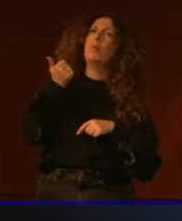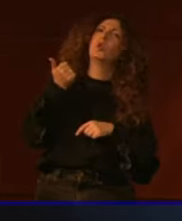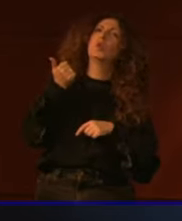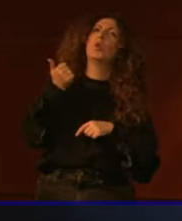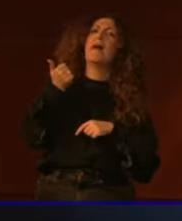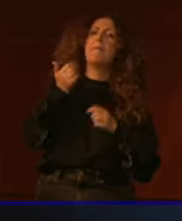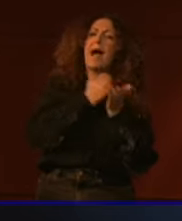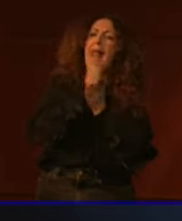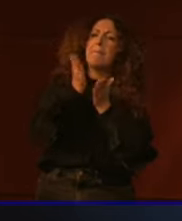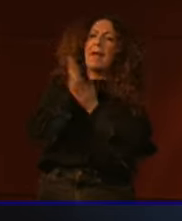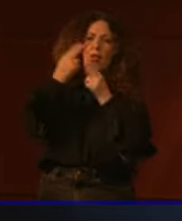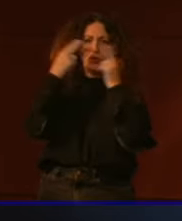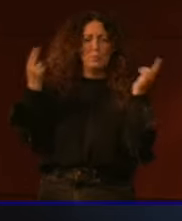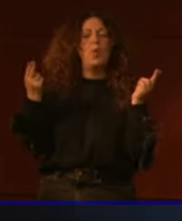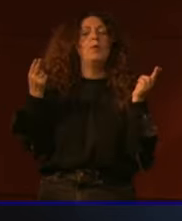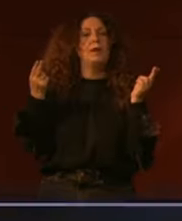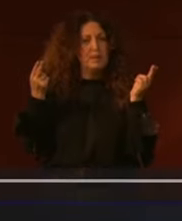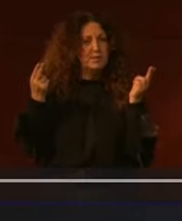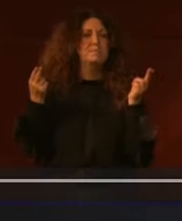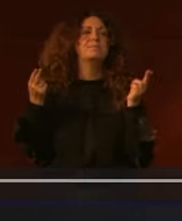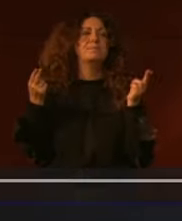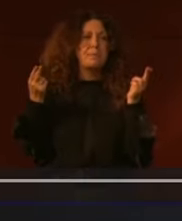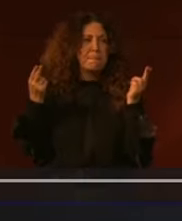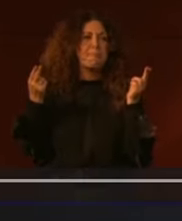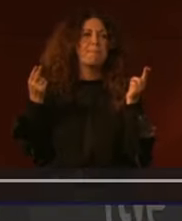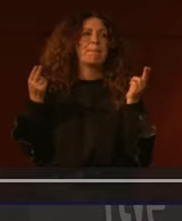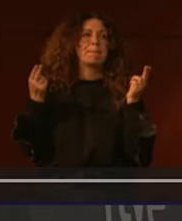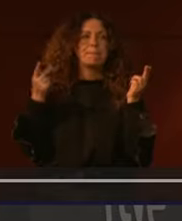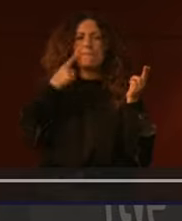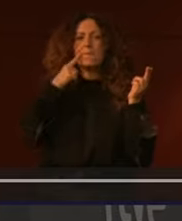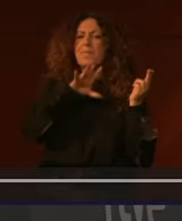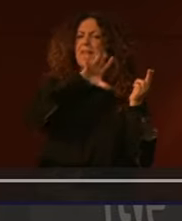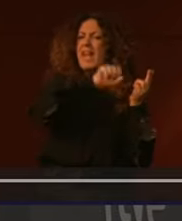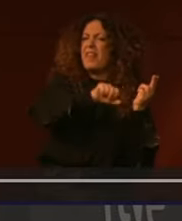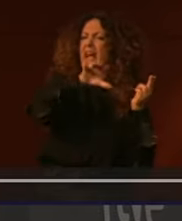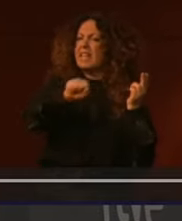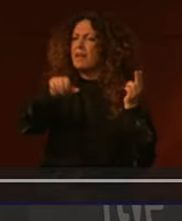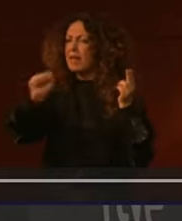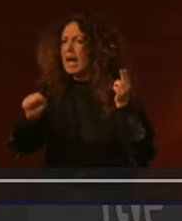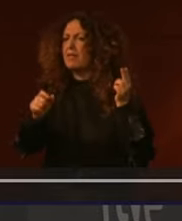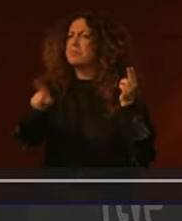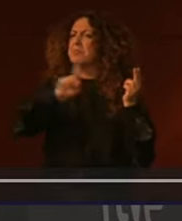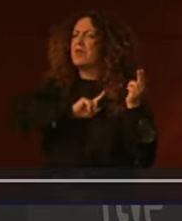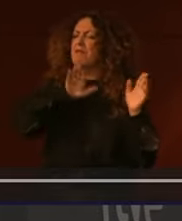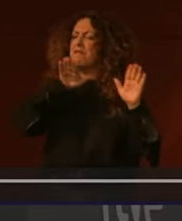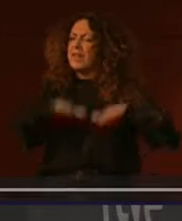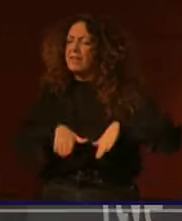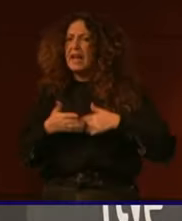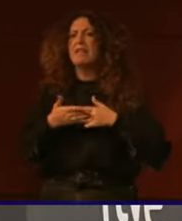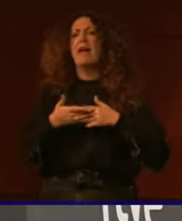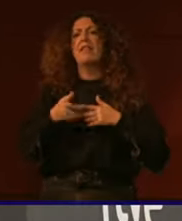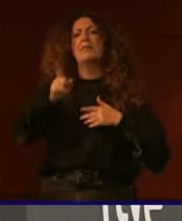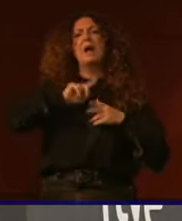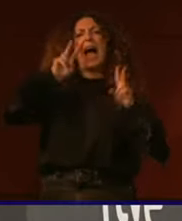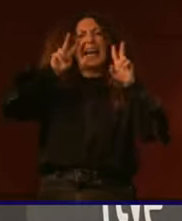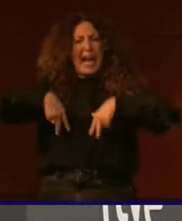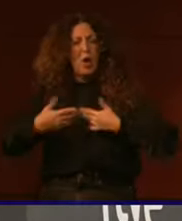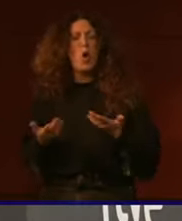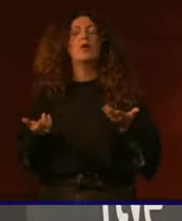increíble de identificación, fidelización, papel, reconocimiento,